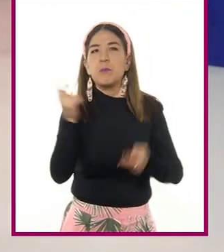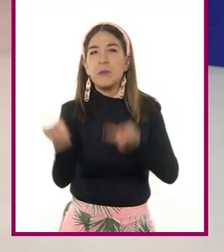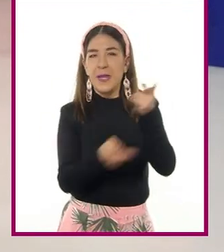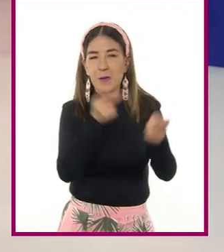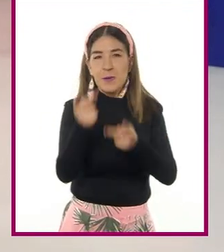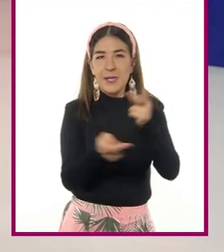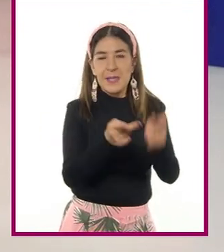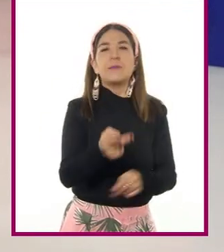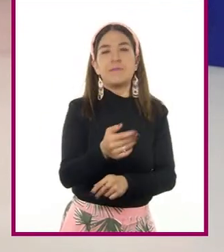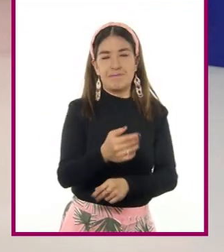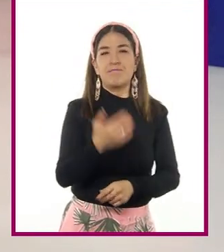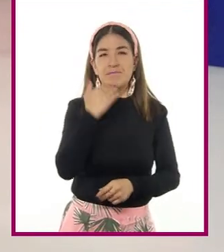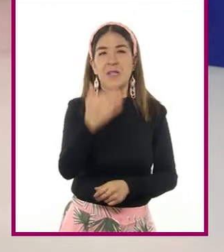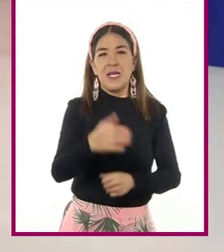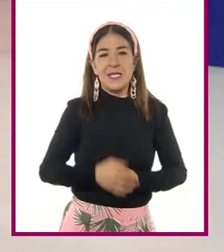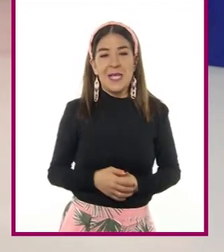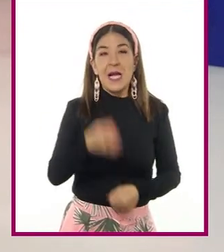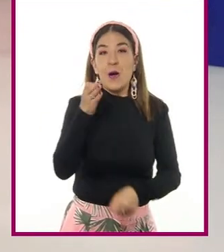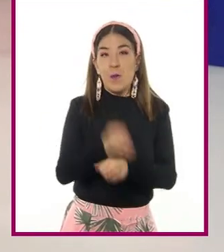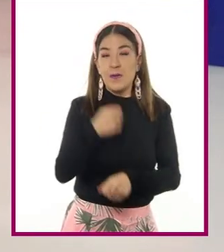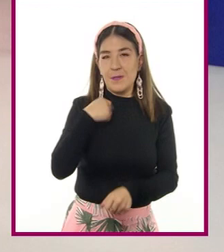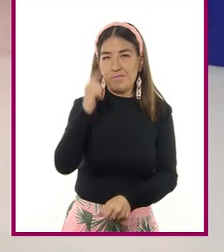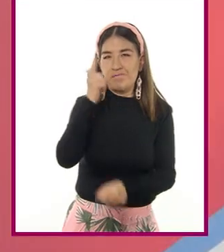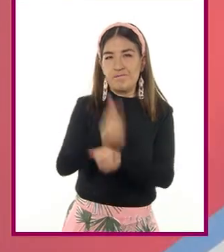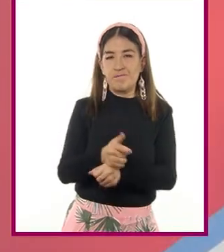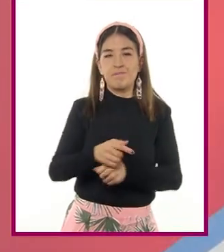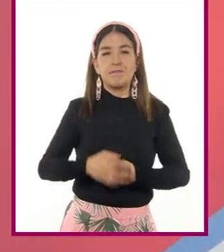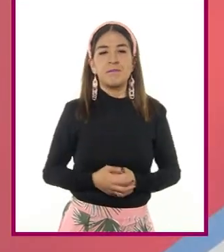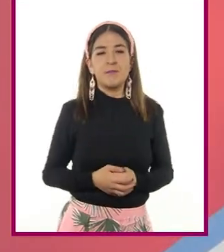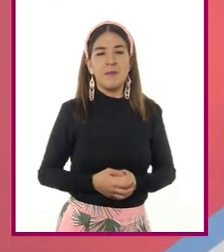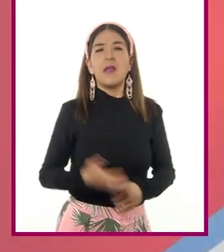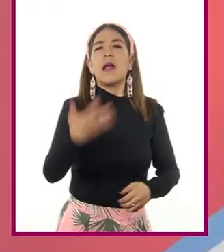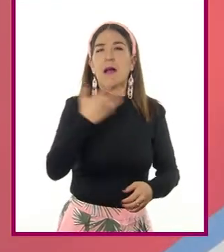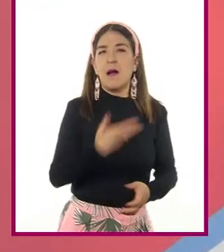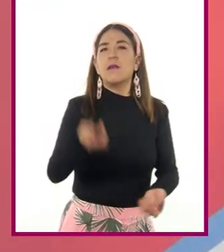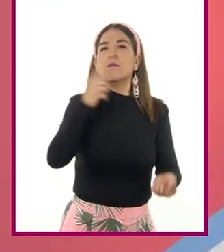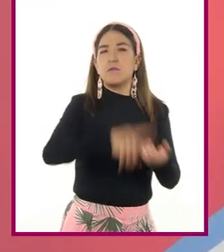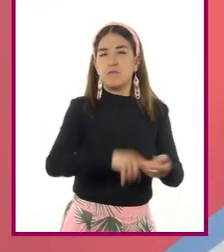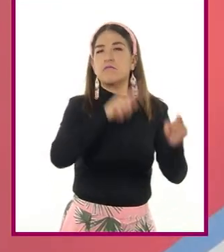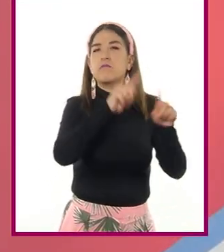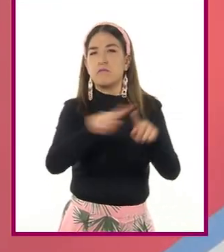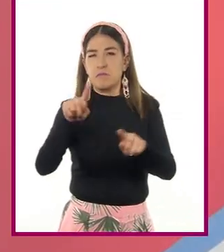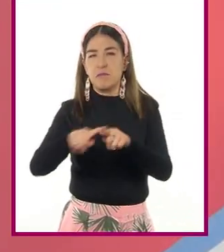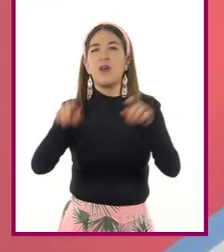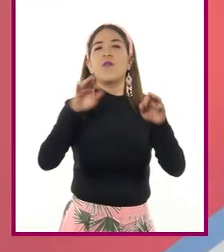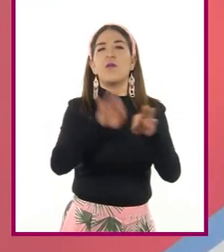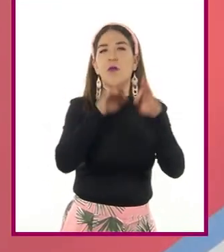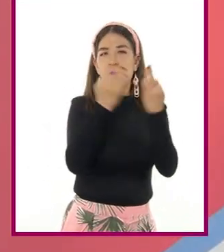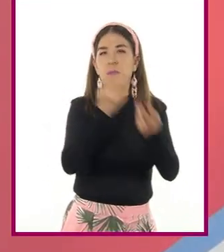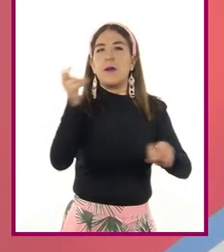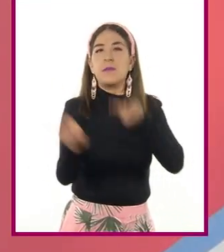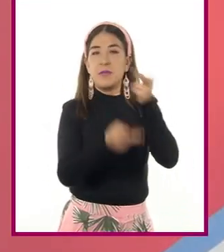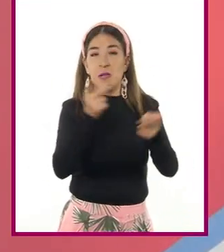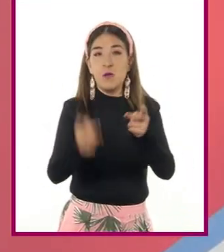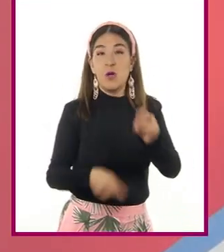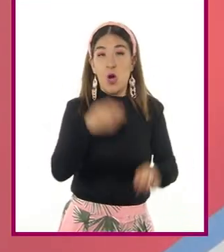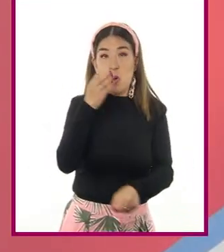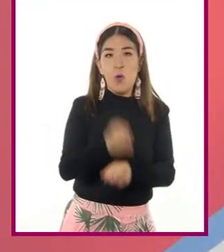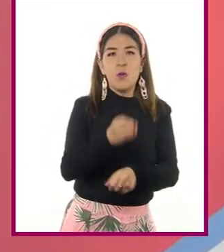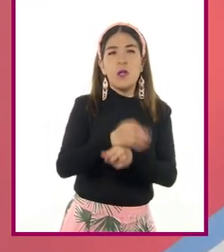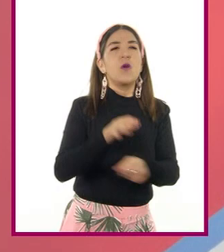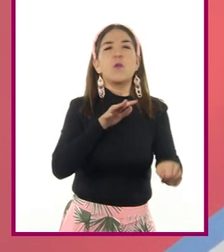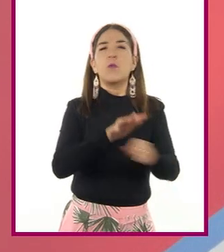Bien, eso es lo que encontré. Existen varios tipos de preguntas, pero en esta ocasión solo